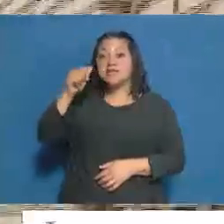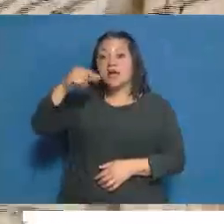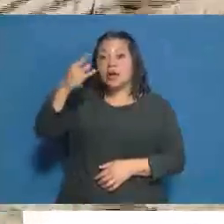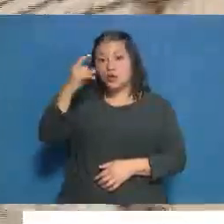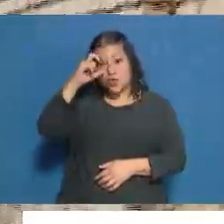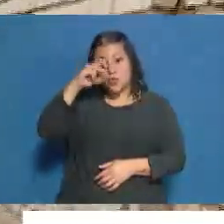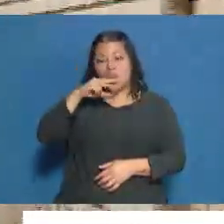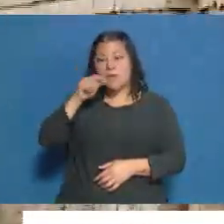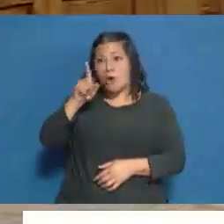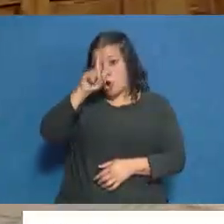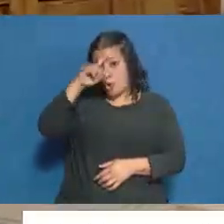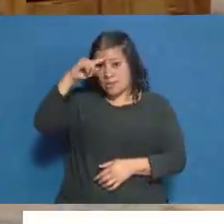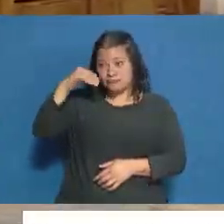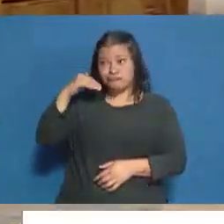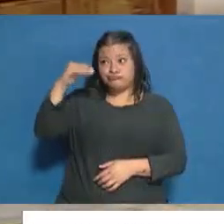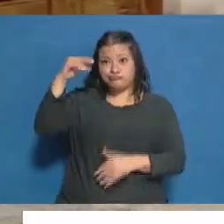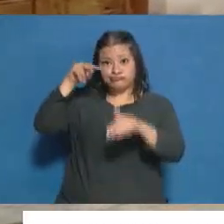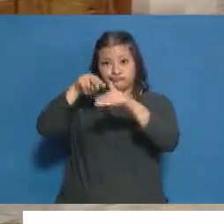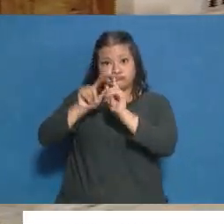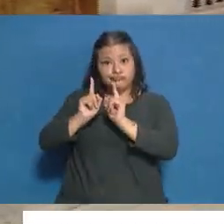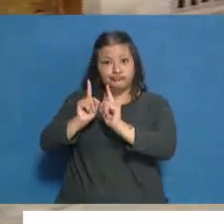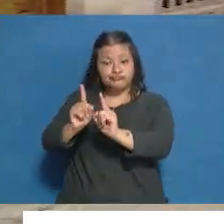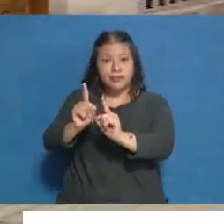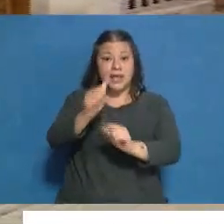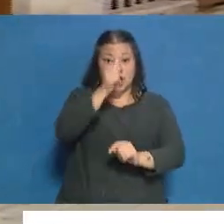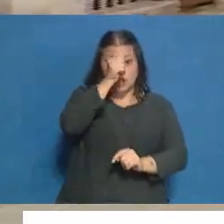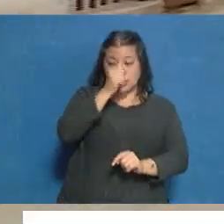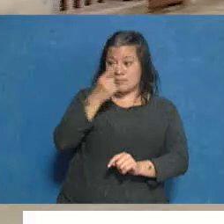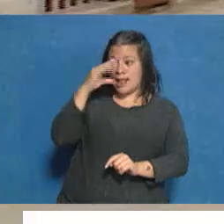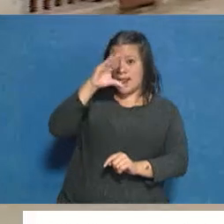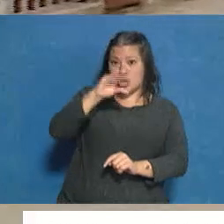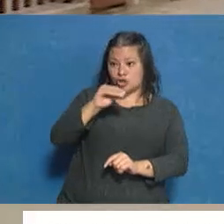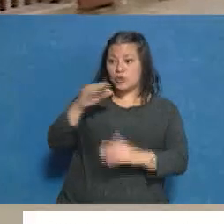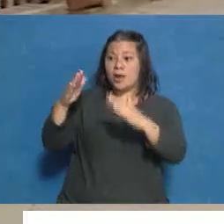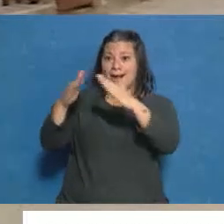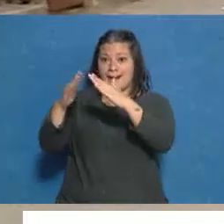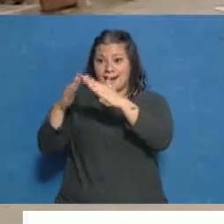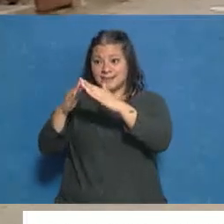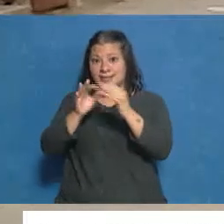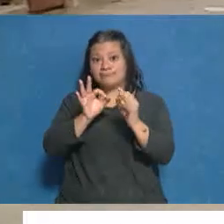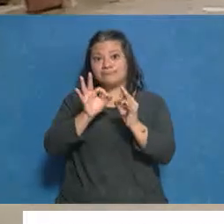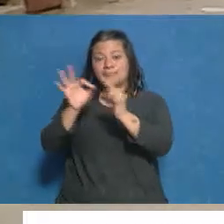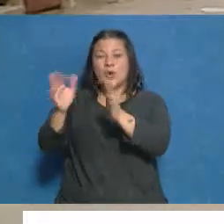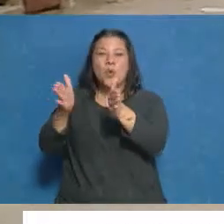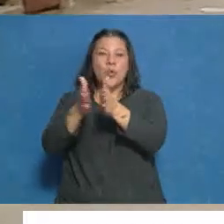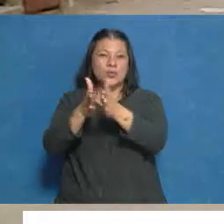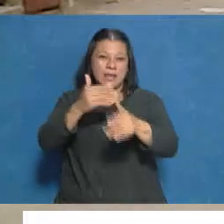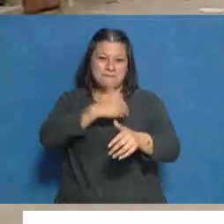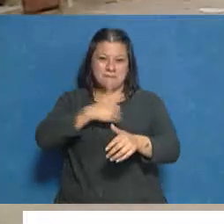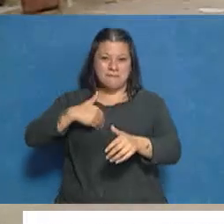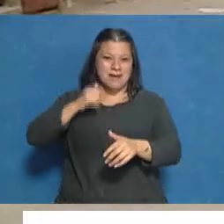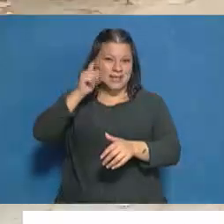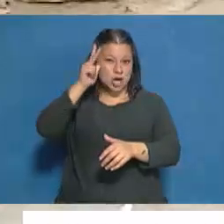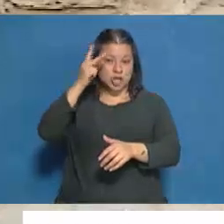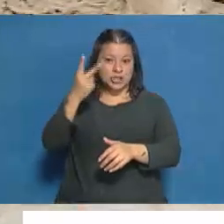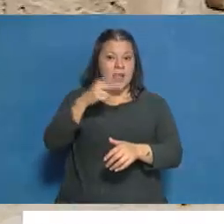fue abordado el domingo por la noche cuando llegaba a su casa junto a su madre de 82 años. Fue abordado por